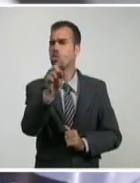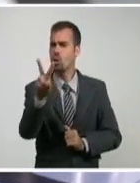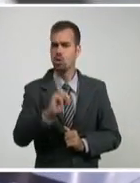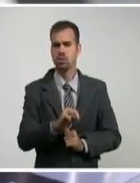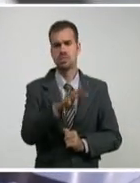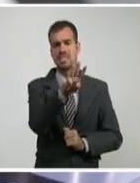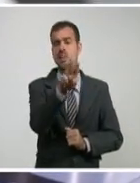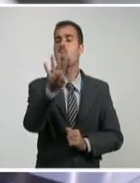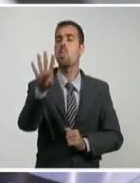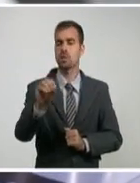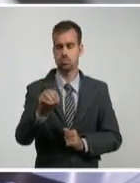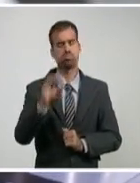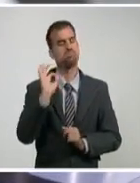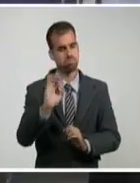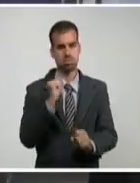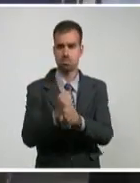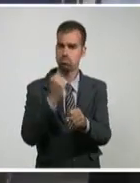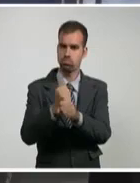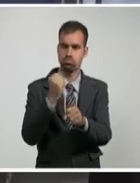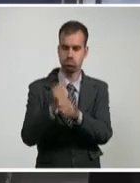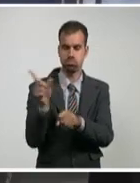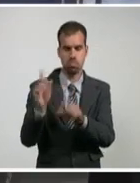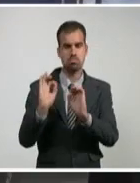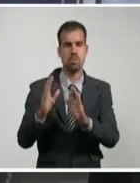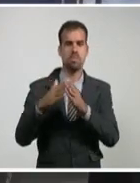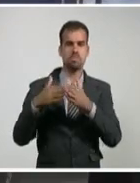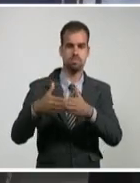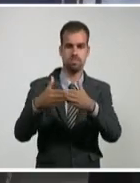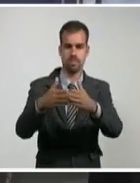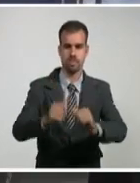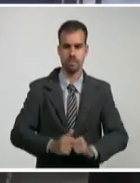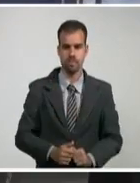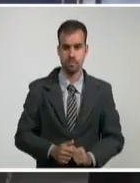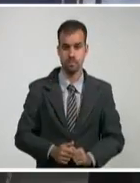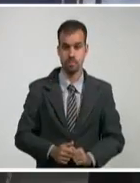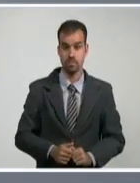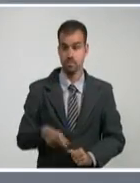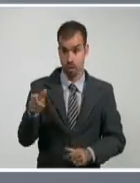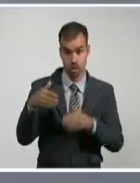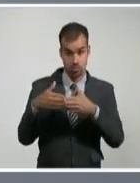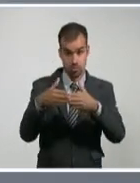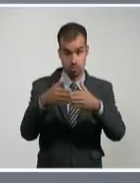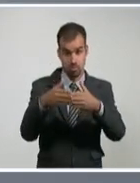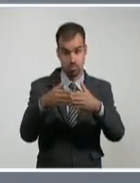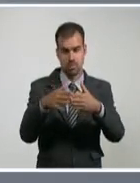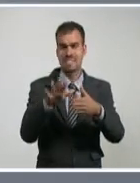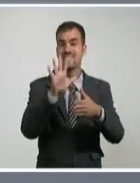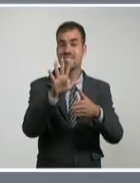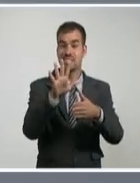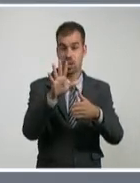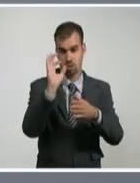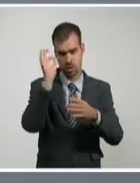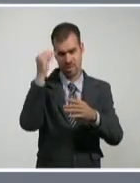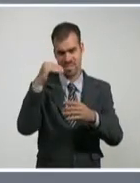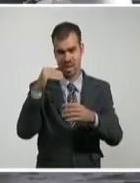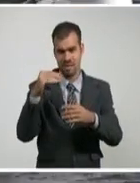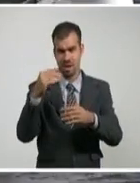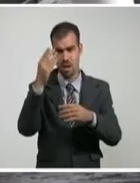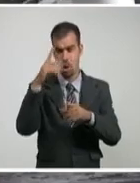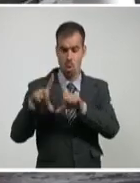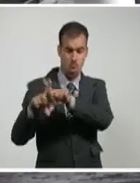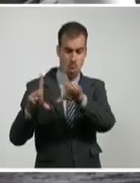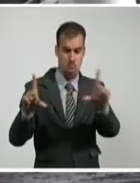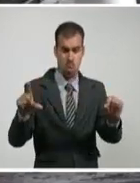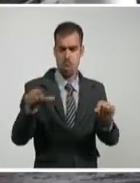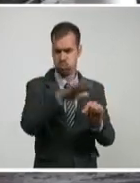hemos tenido en este bus y el puerto de nuevitas es uno de los cinco ubicados en la costa norte de cuba y distribuye en la región